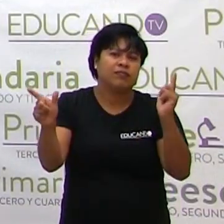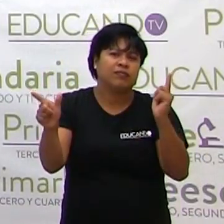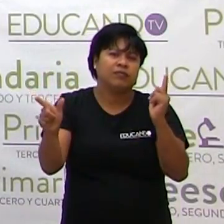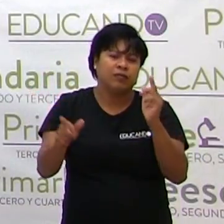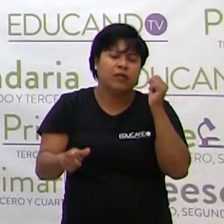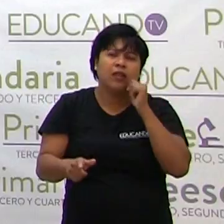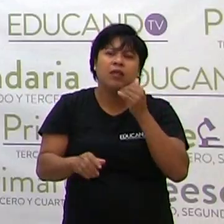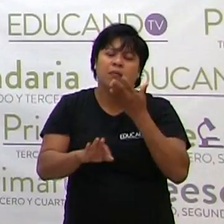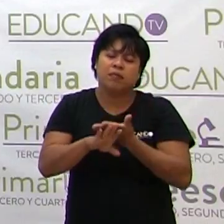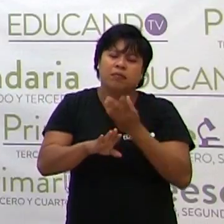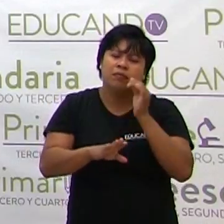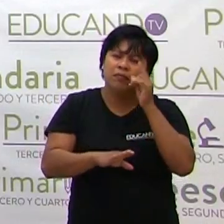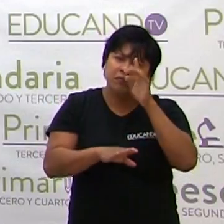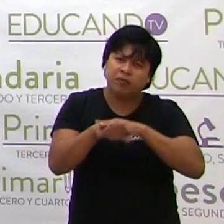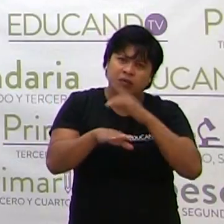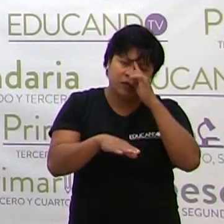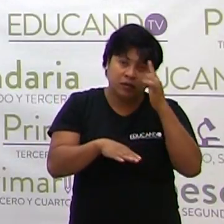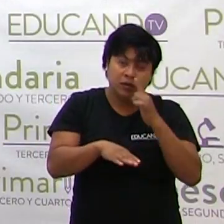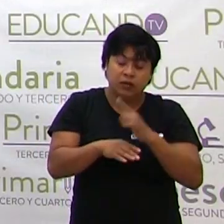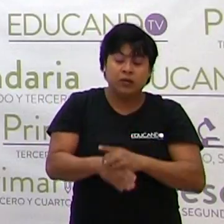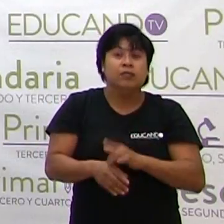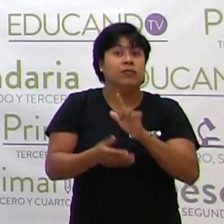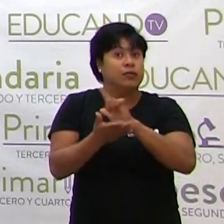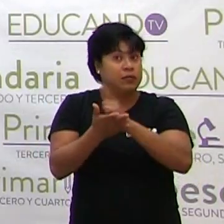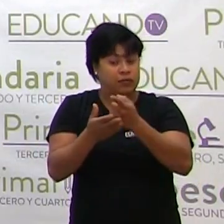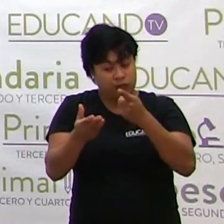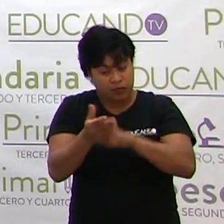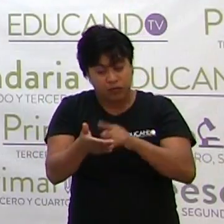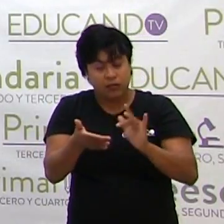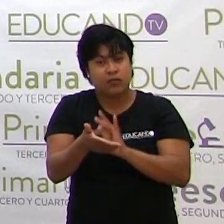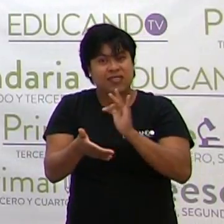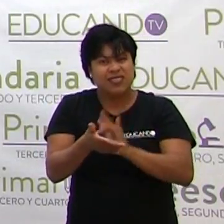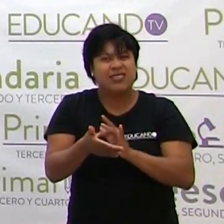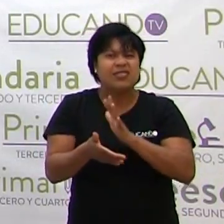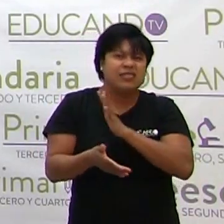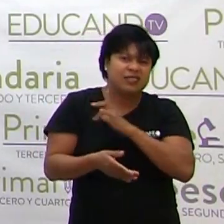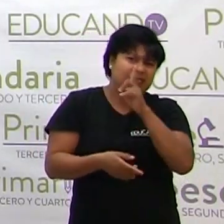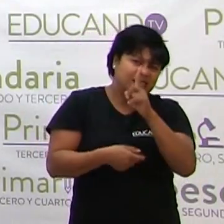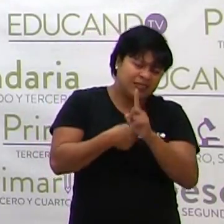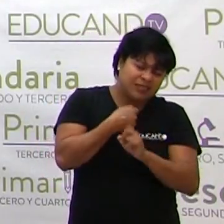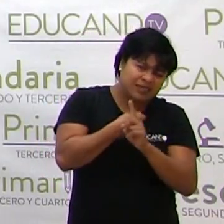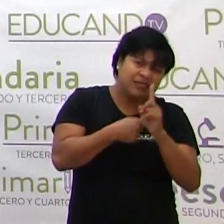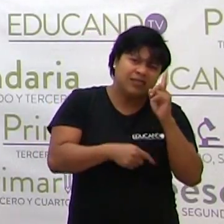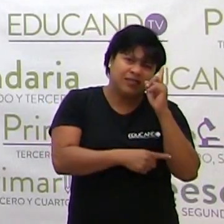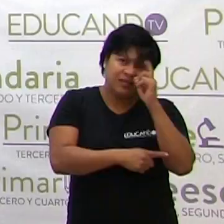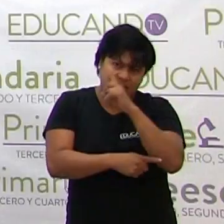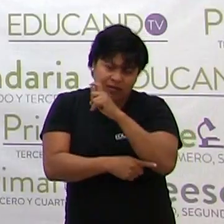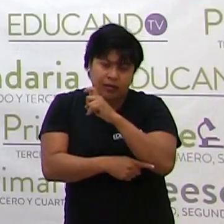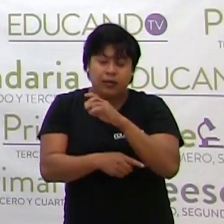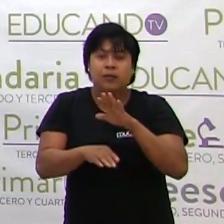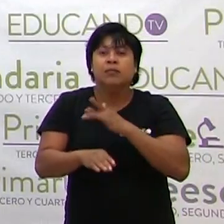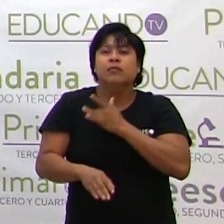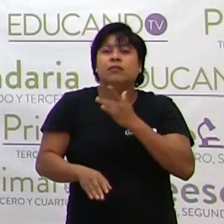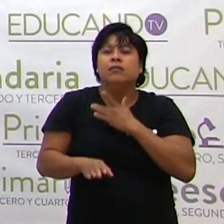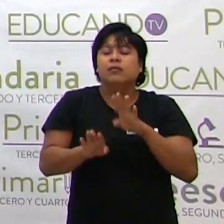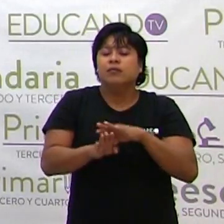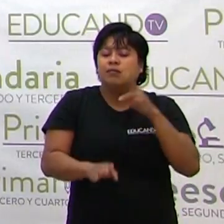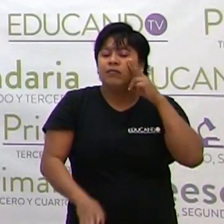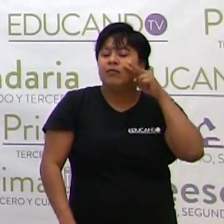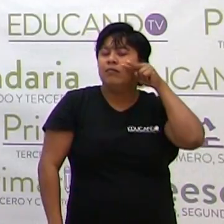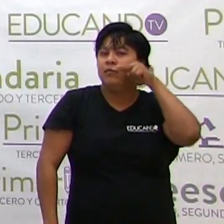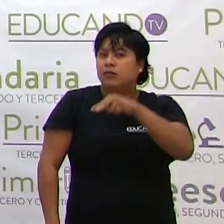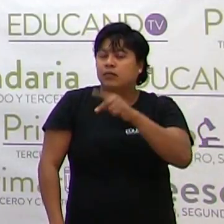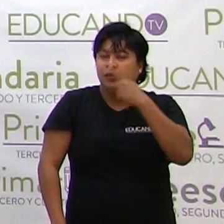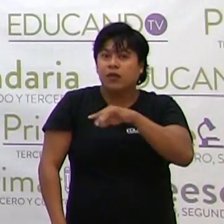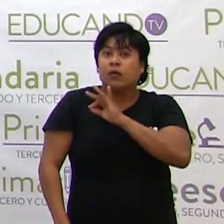muy sencilla. Los libros digitales tienen un inconveniente. El sentido de la vista es muy importante